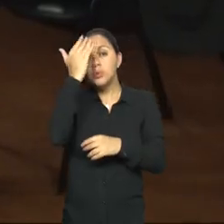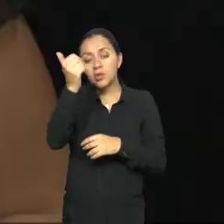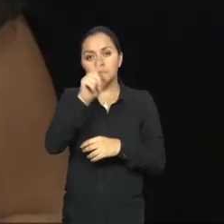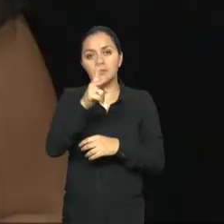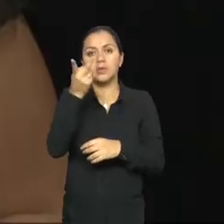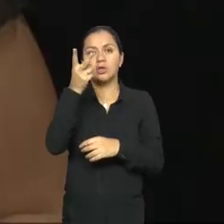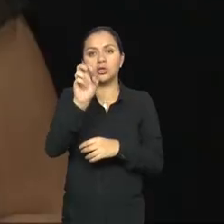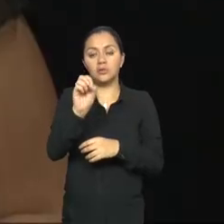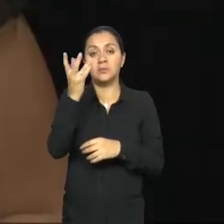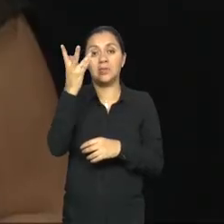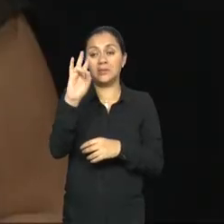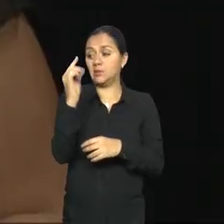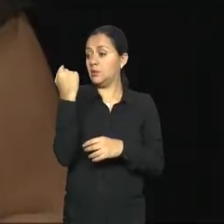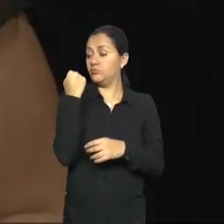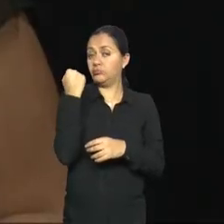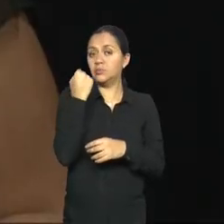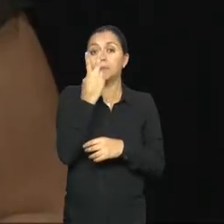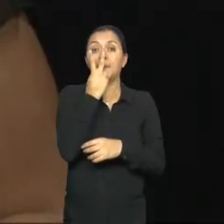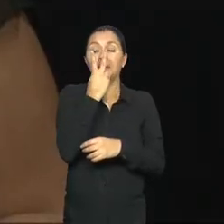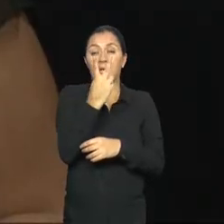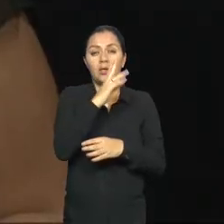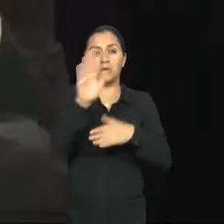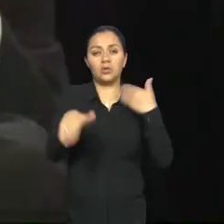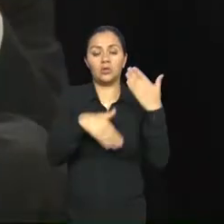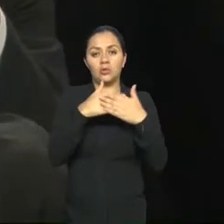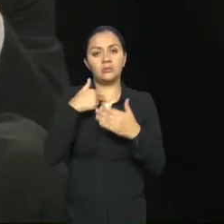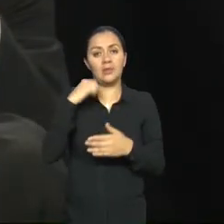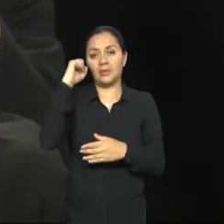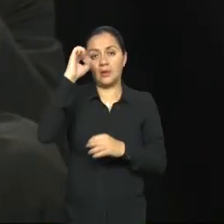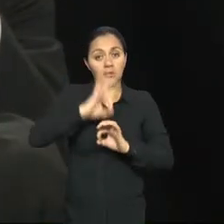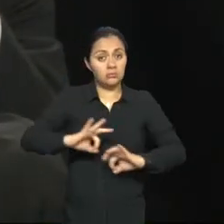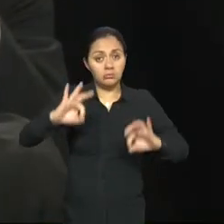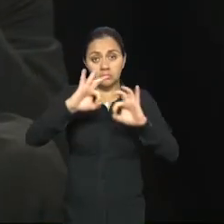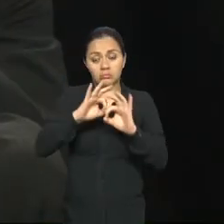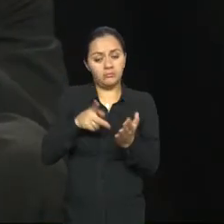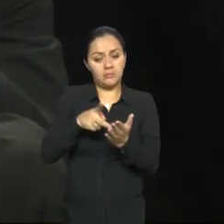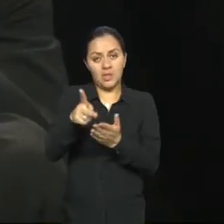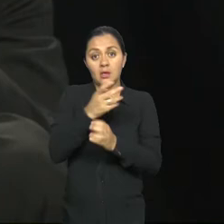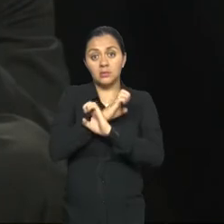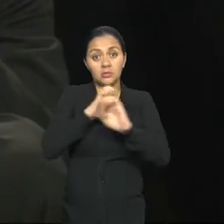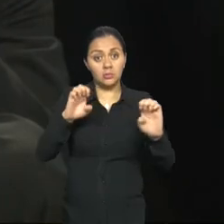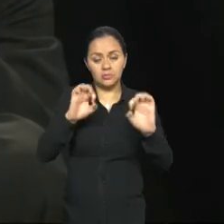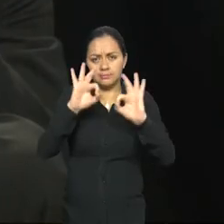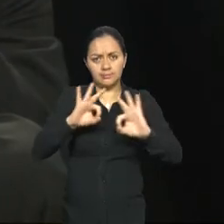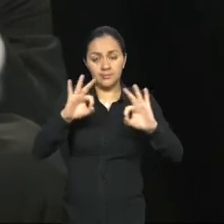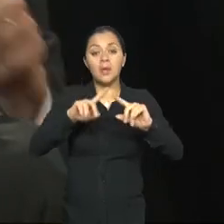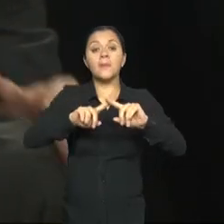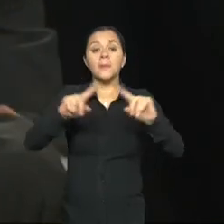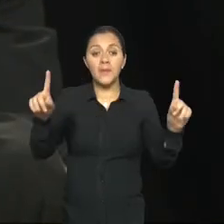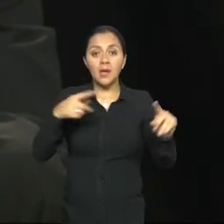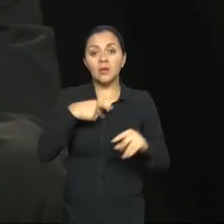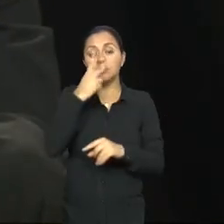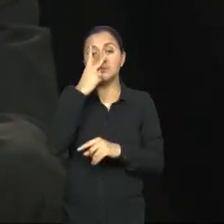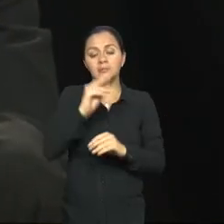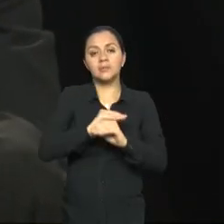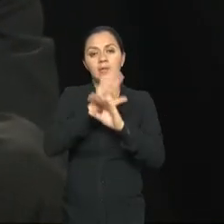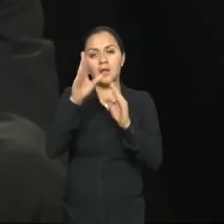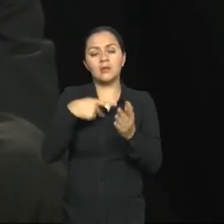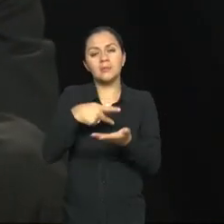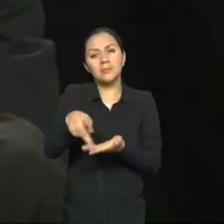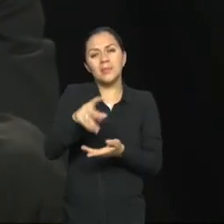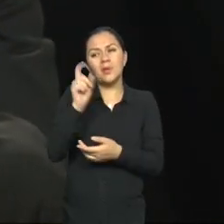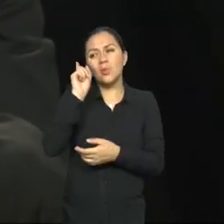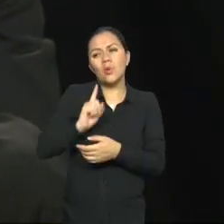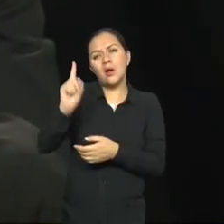el año 2017 ya tú no tienes un derecho de poder exonerarte del ambiental, sin embargo, tú digamos que dejaste de pagar